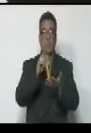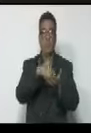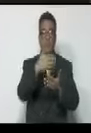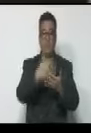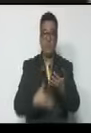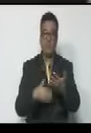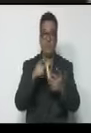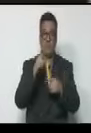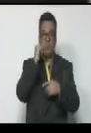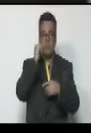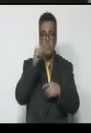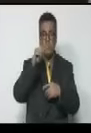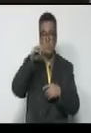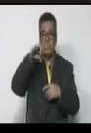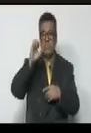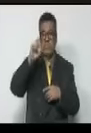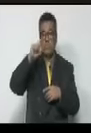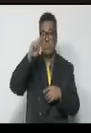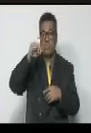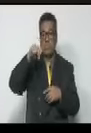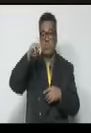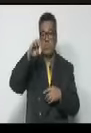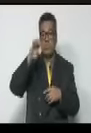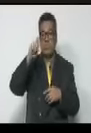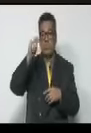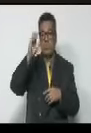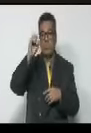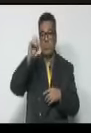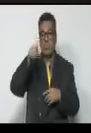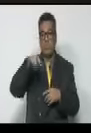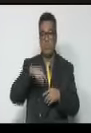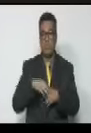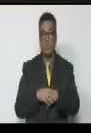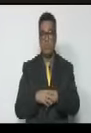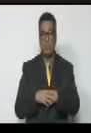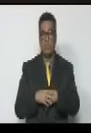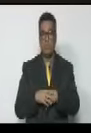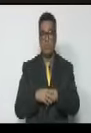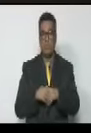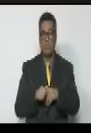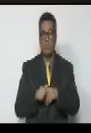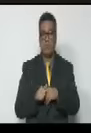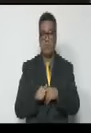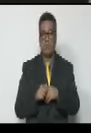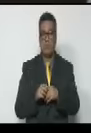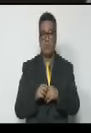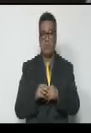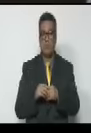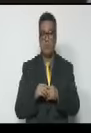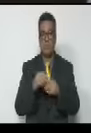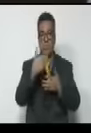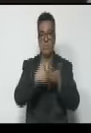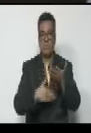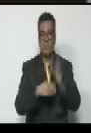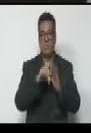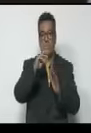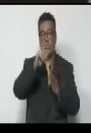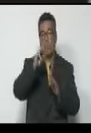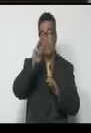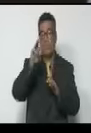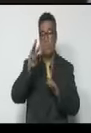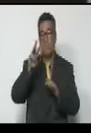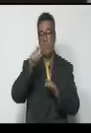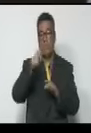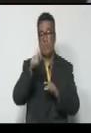un ciudadano, Ernesto Andrés Fuenmayor, y lo publica DW en